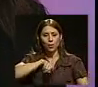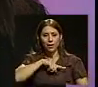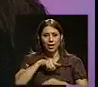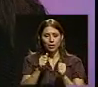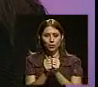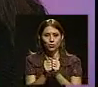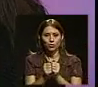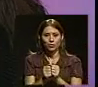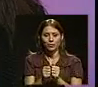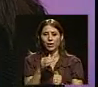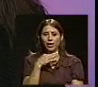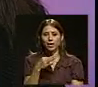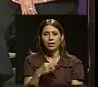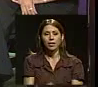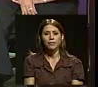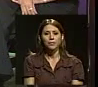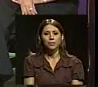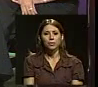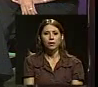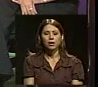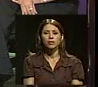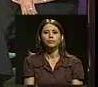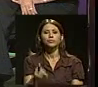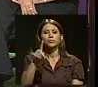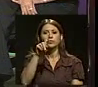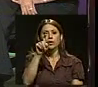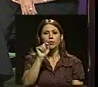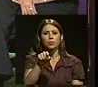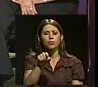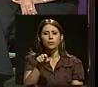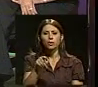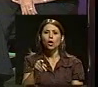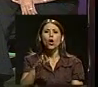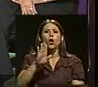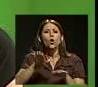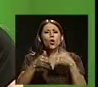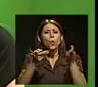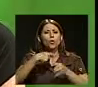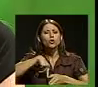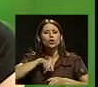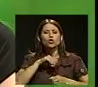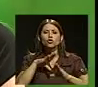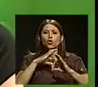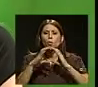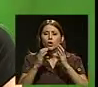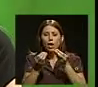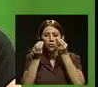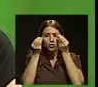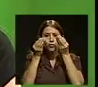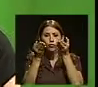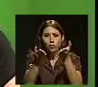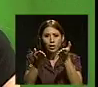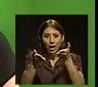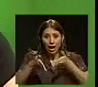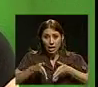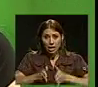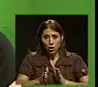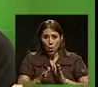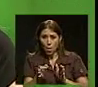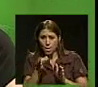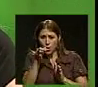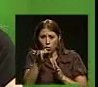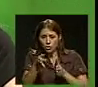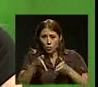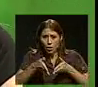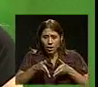acompañarnos. Encantada. Marjorie, ¿cómo le comunicamos a nuestros hijos que el próximo hermanito que ellos van a tener va a